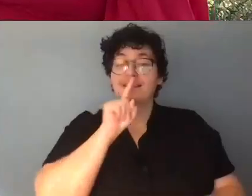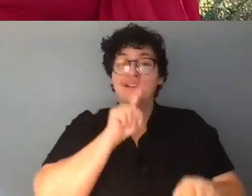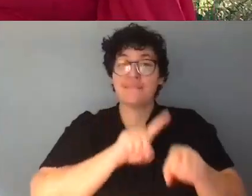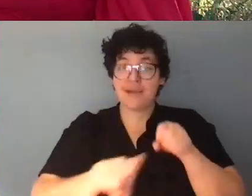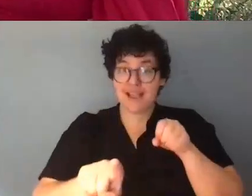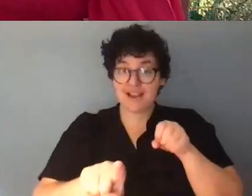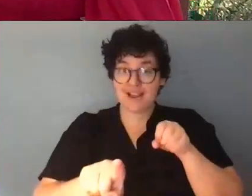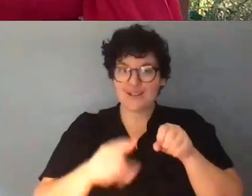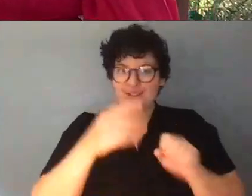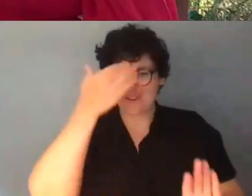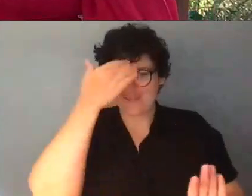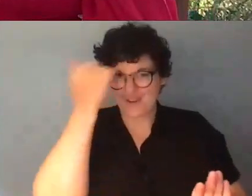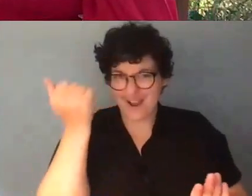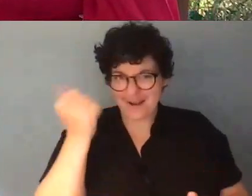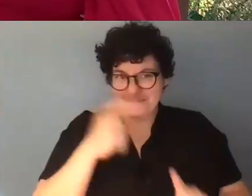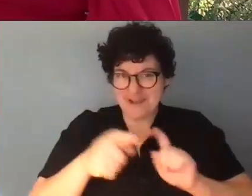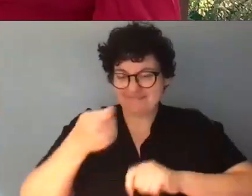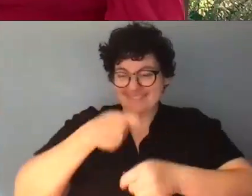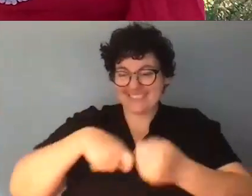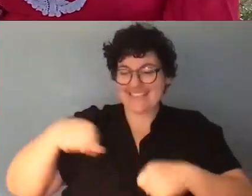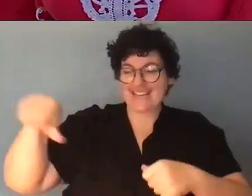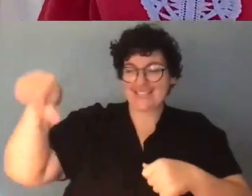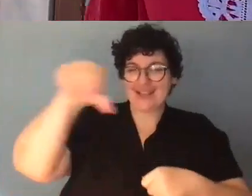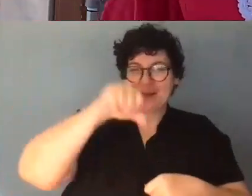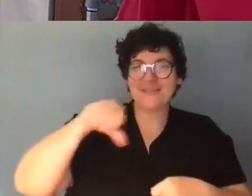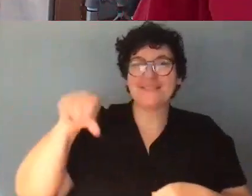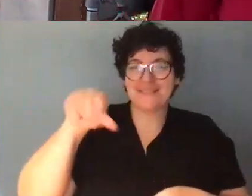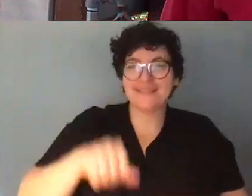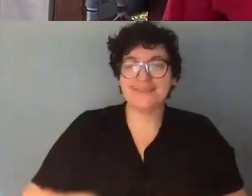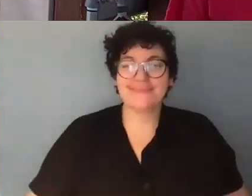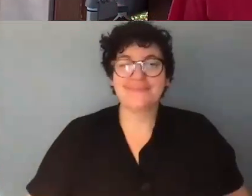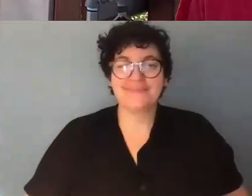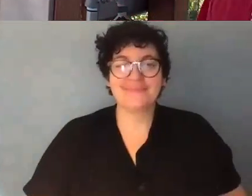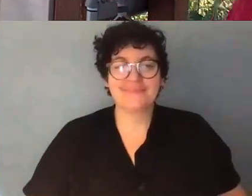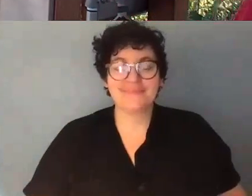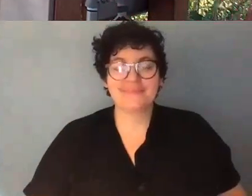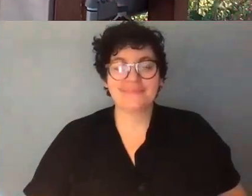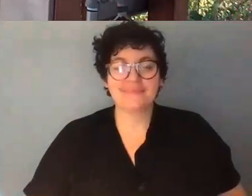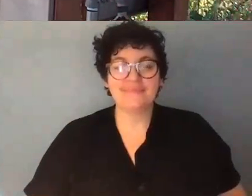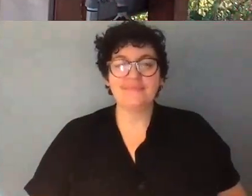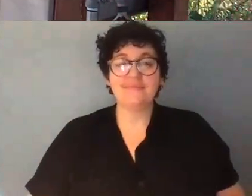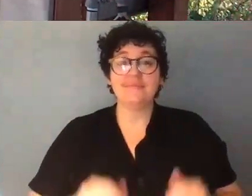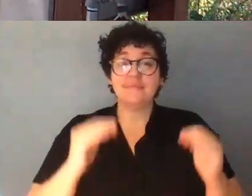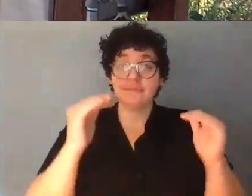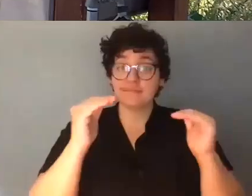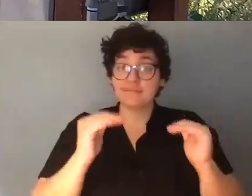3 tomates romas que olvidamos, pero lo vamos a usar esta salsa,